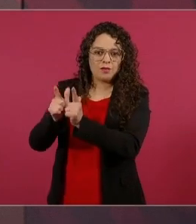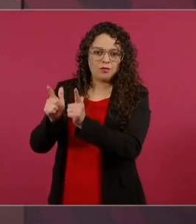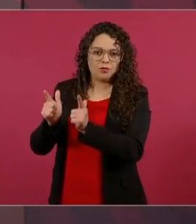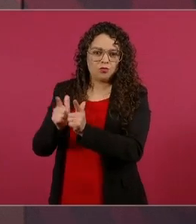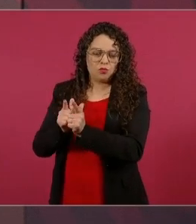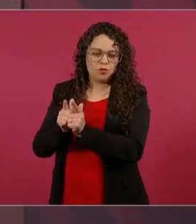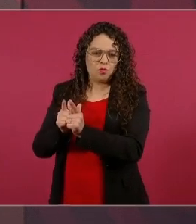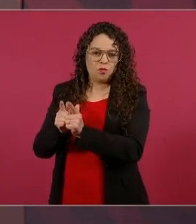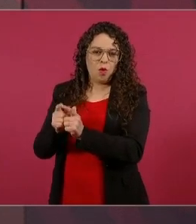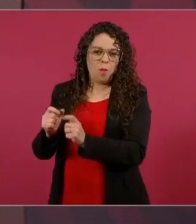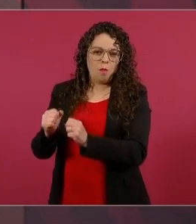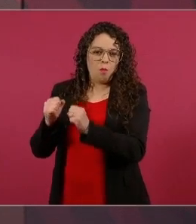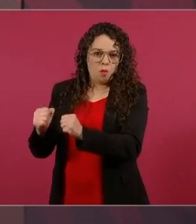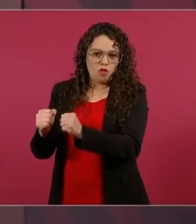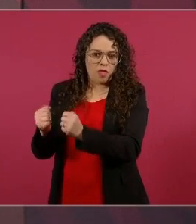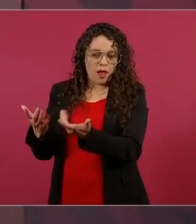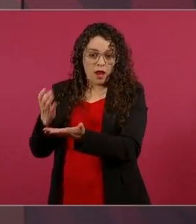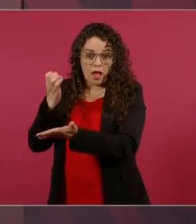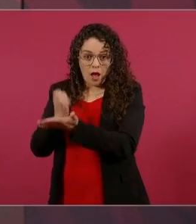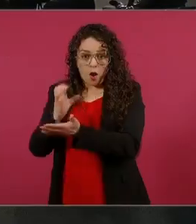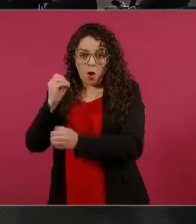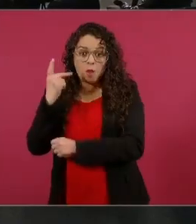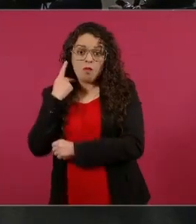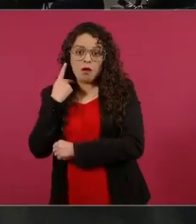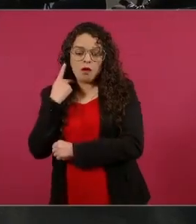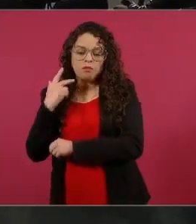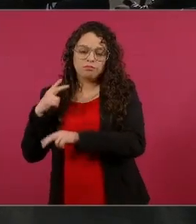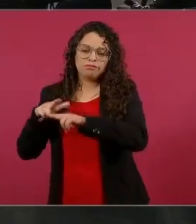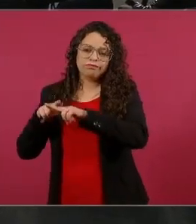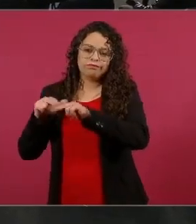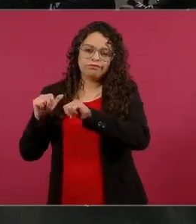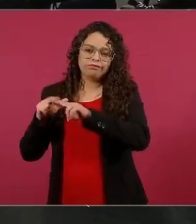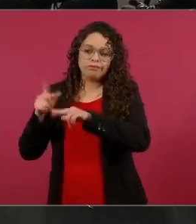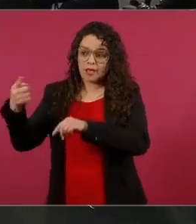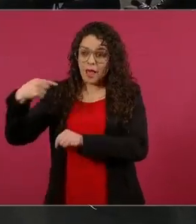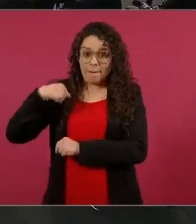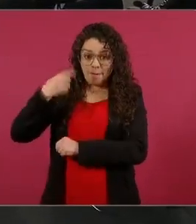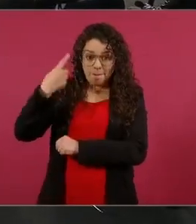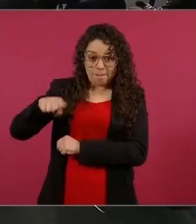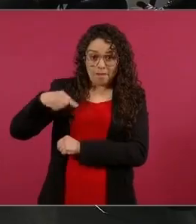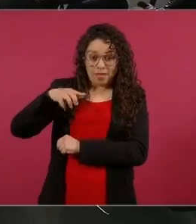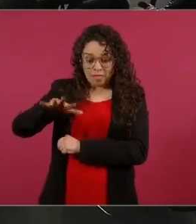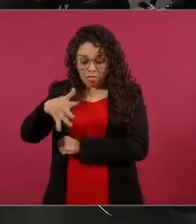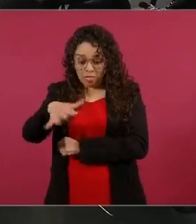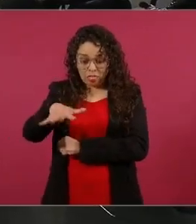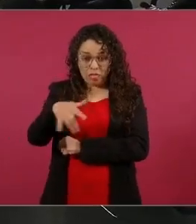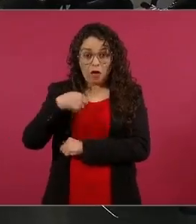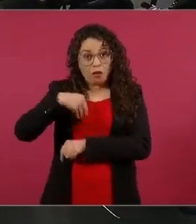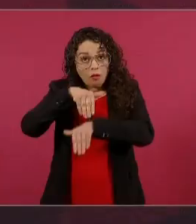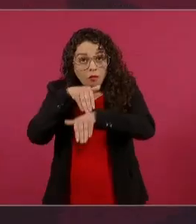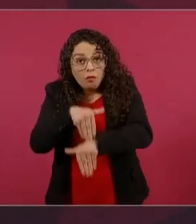poder económico ni político nuestro amo es el pueblo de